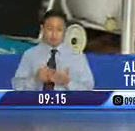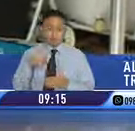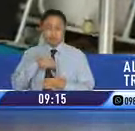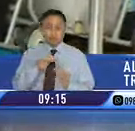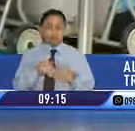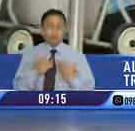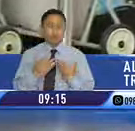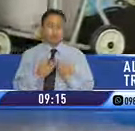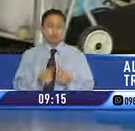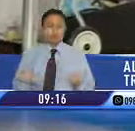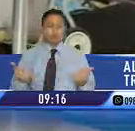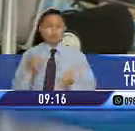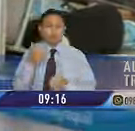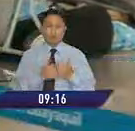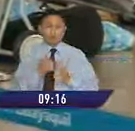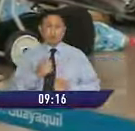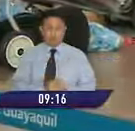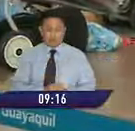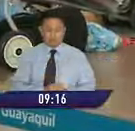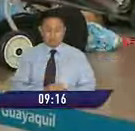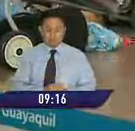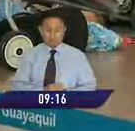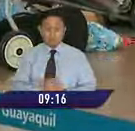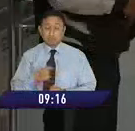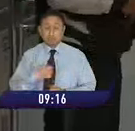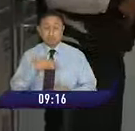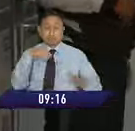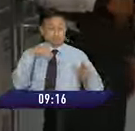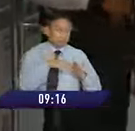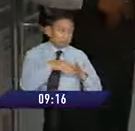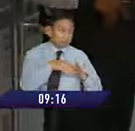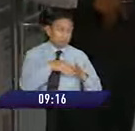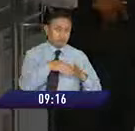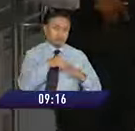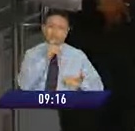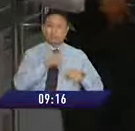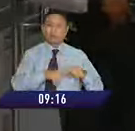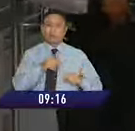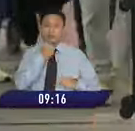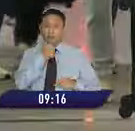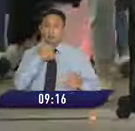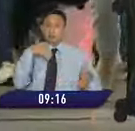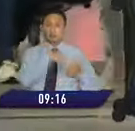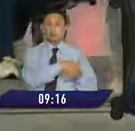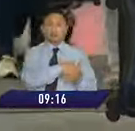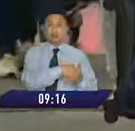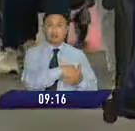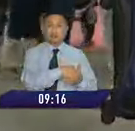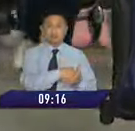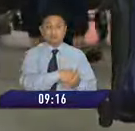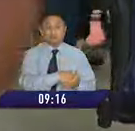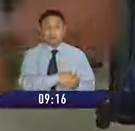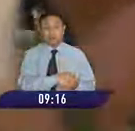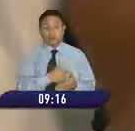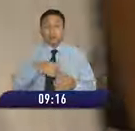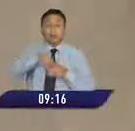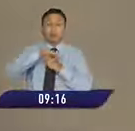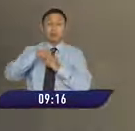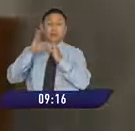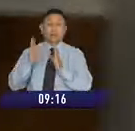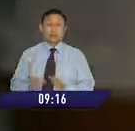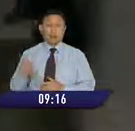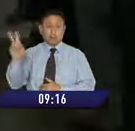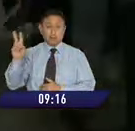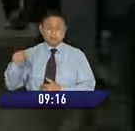una solución al problema Pero cuando intentamos ingresar ya no se permitió el paso de la prensa y de parte del cónsul venezolano se